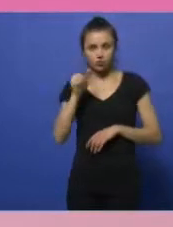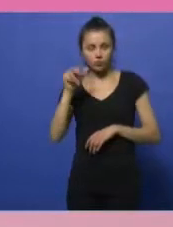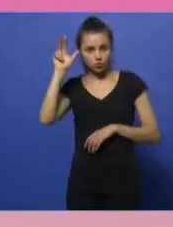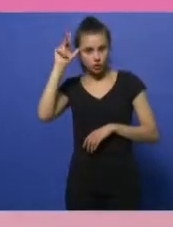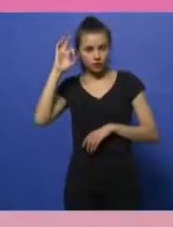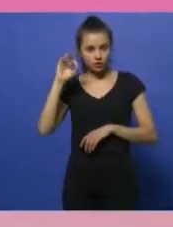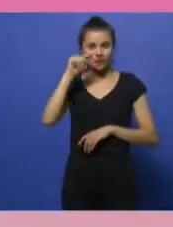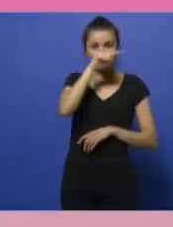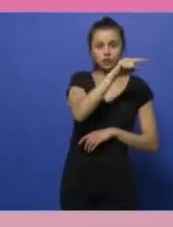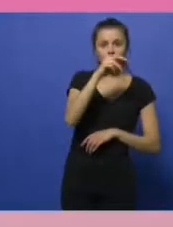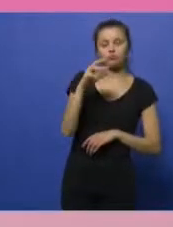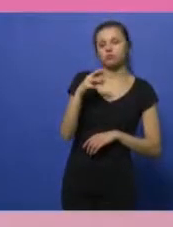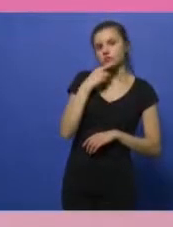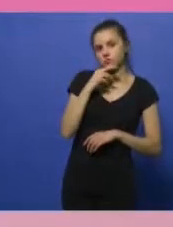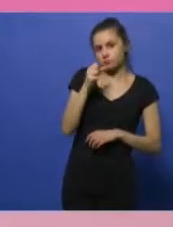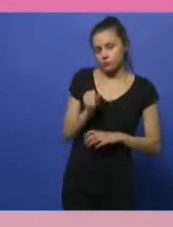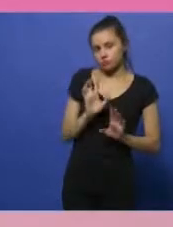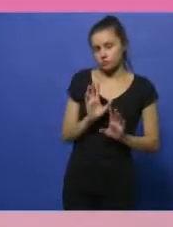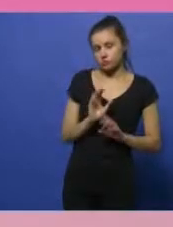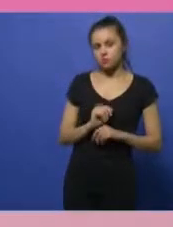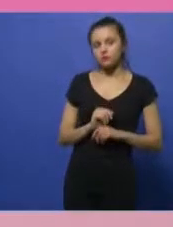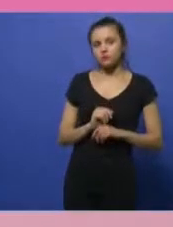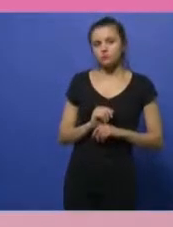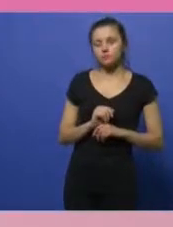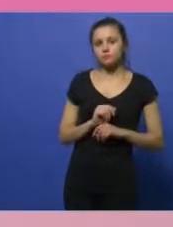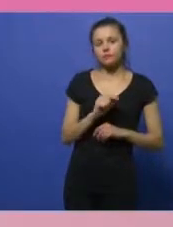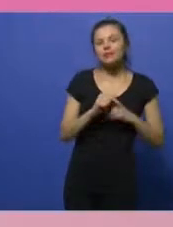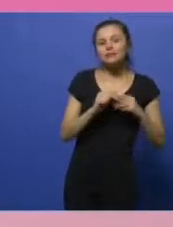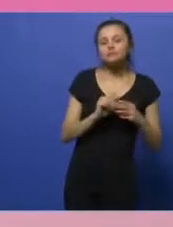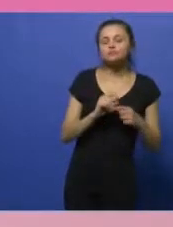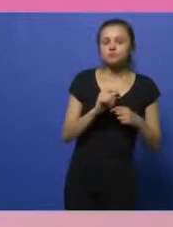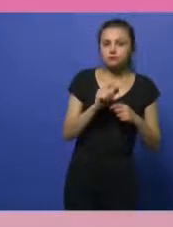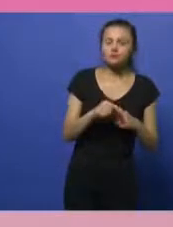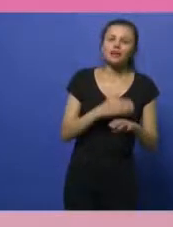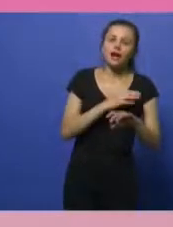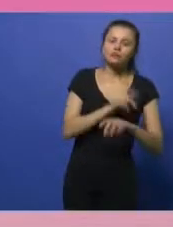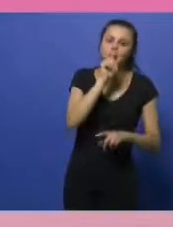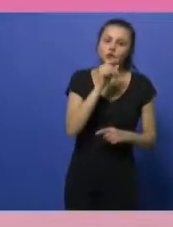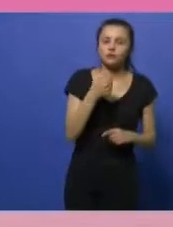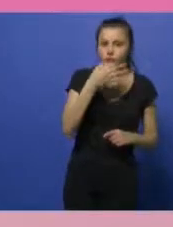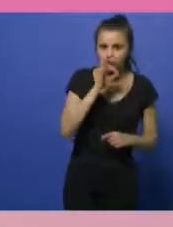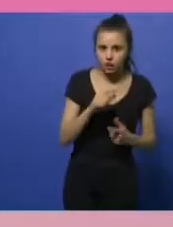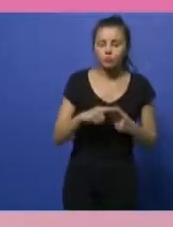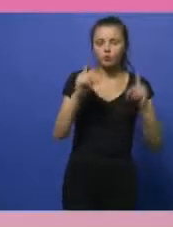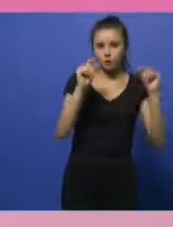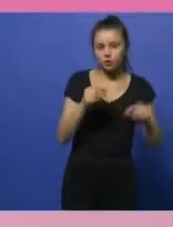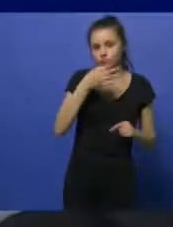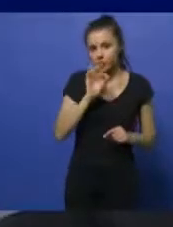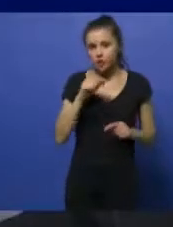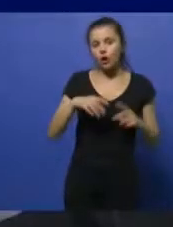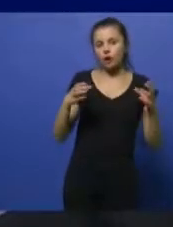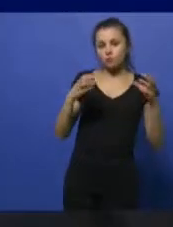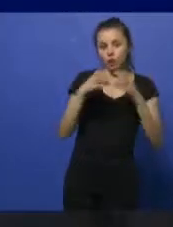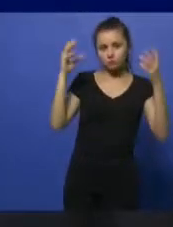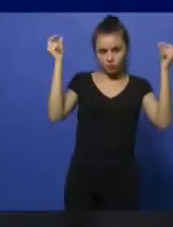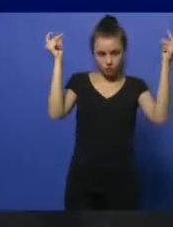pesos. Bueno, es un poco todo lo que estamos haciendo, que vendimos pollo, vendimos números, bueno, ahora la peña. Gracias